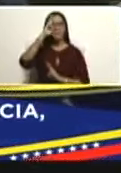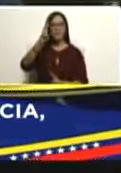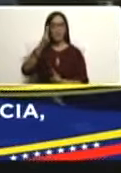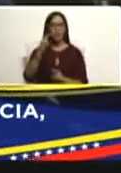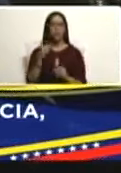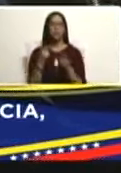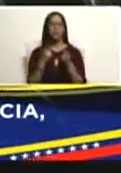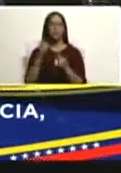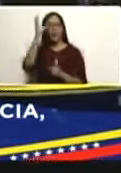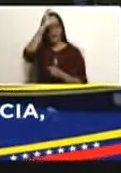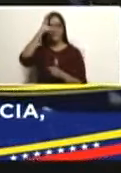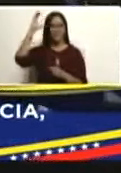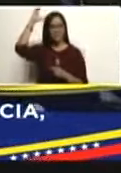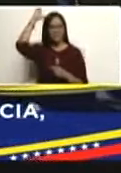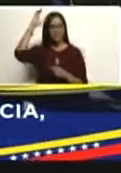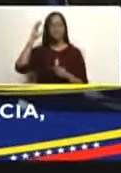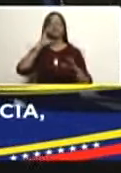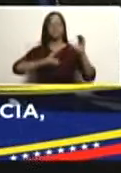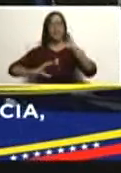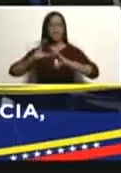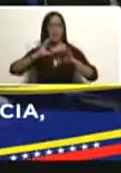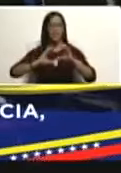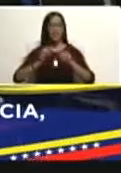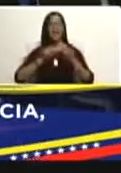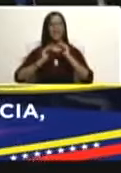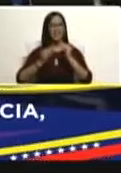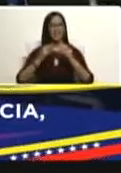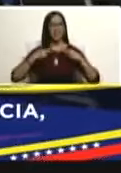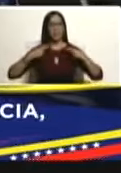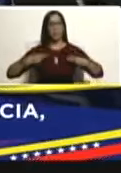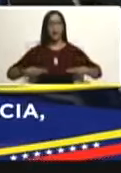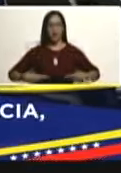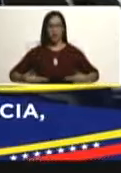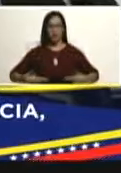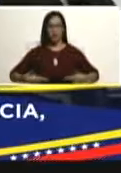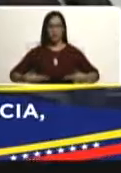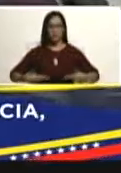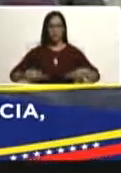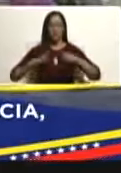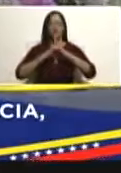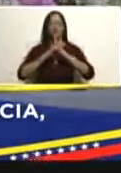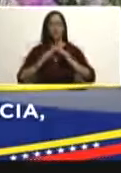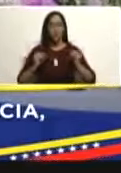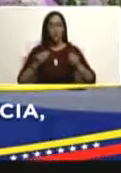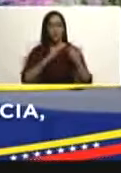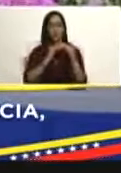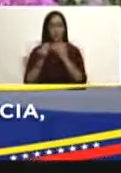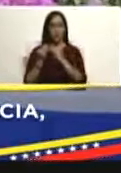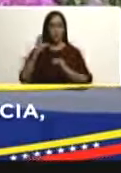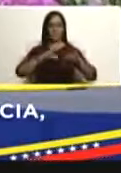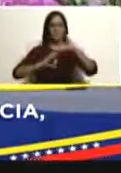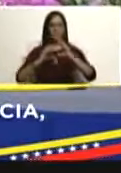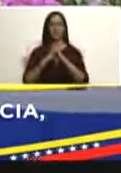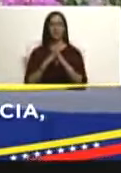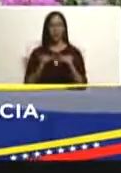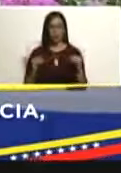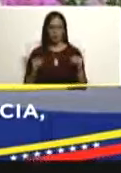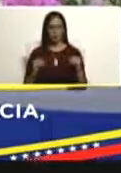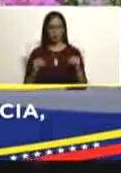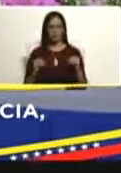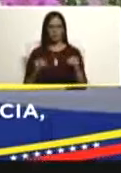calidad científica, ética y humana. Toda la comunidad científica, toda.